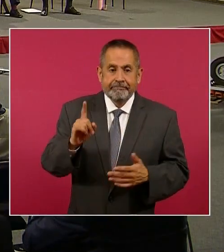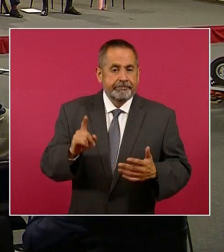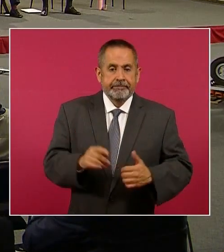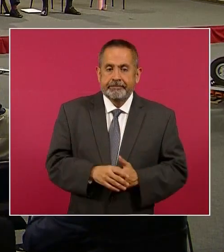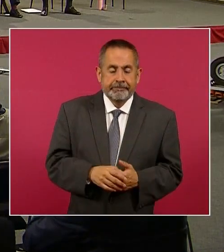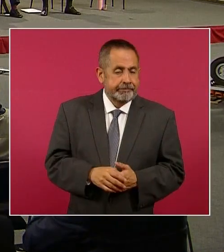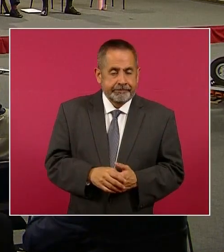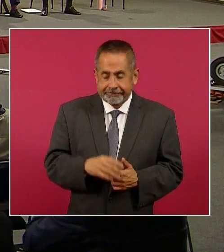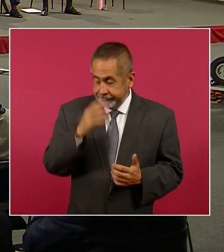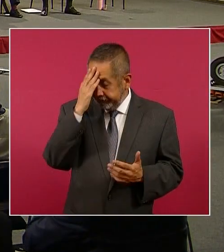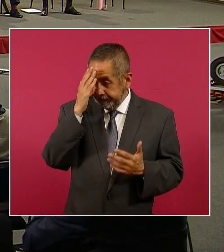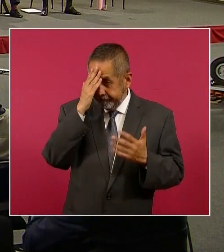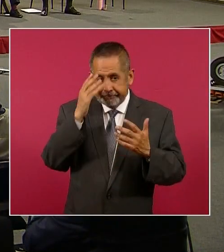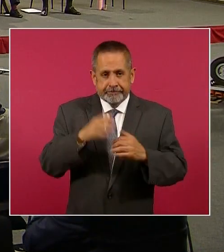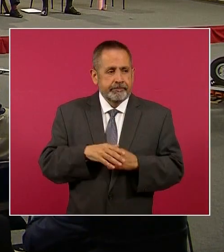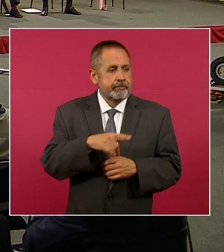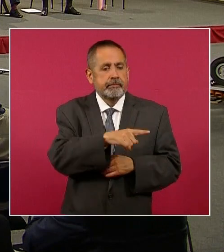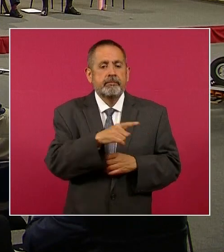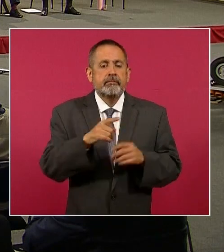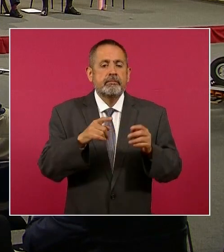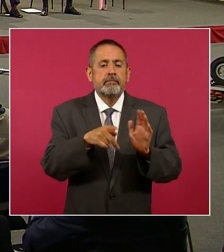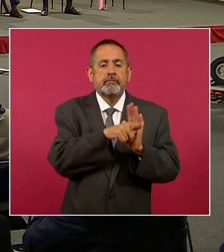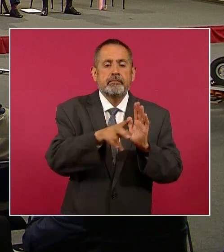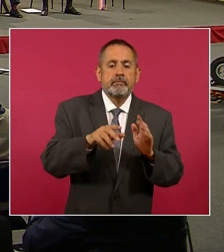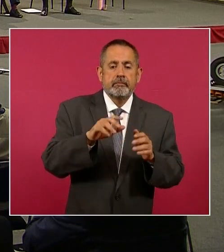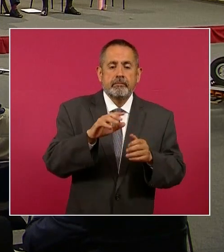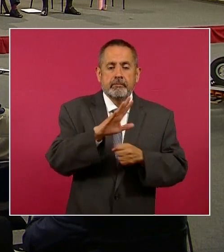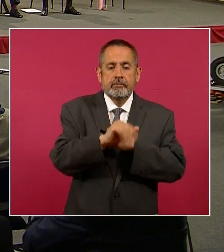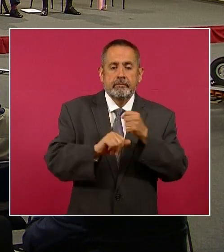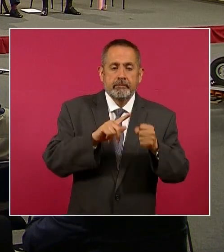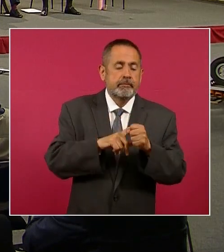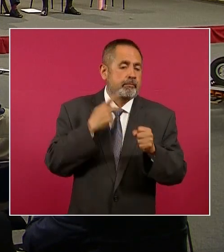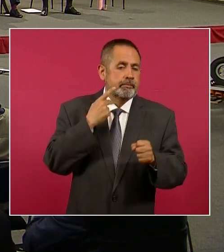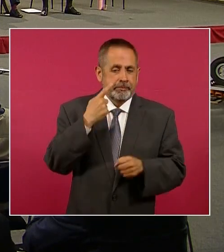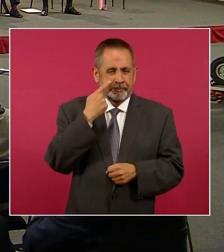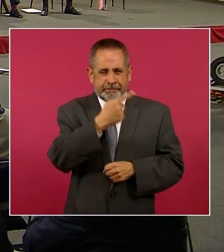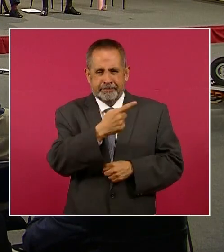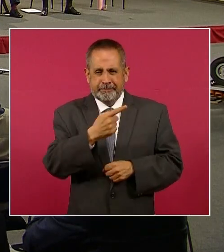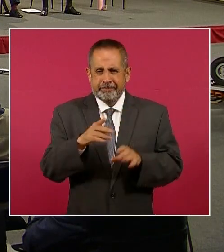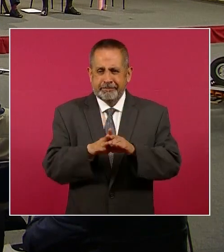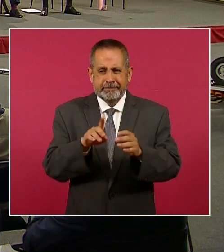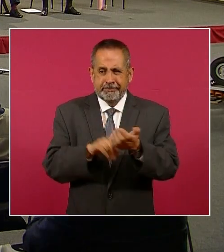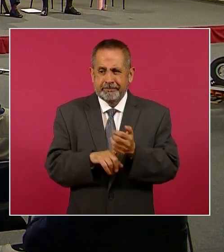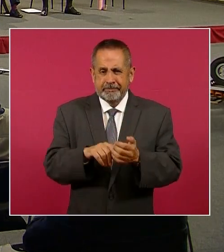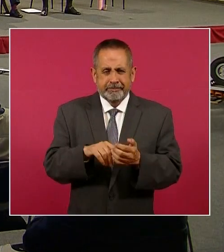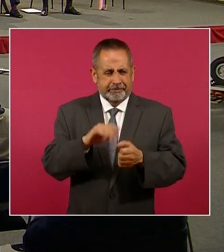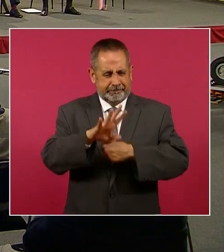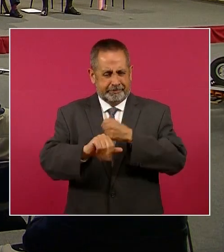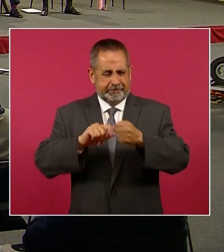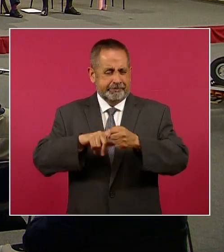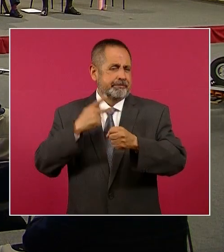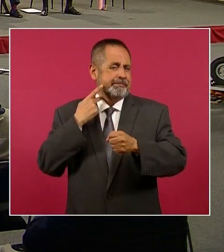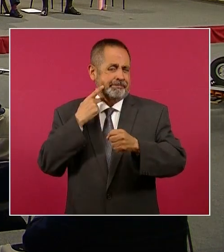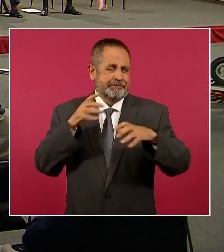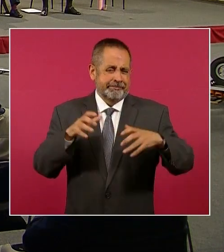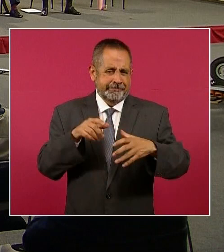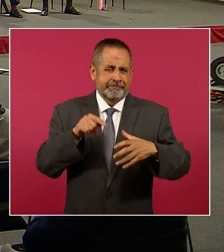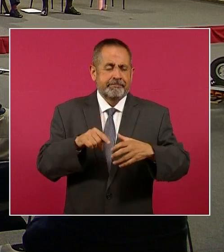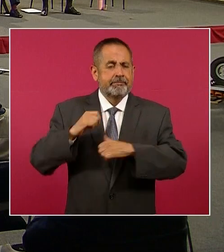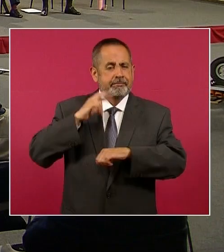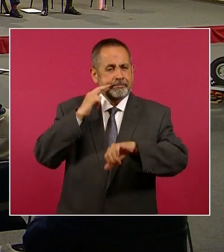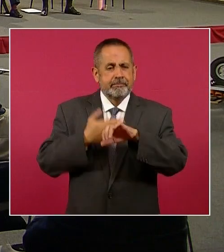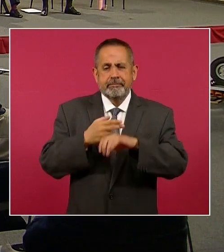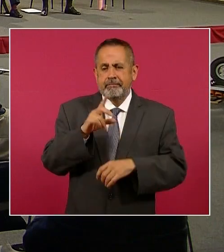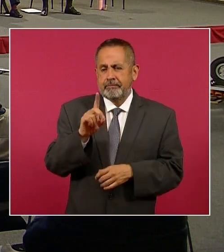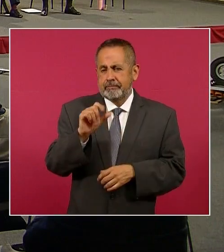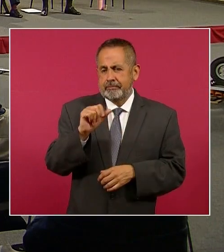El colmo, como dijimos, fue Animal Político. Miren lo que hizo. Este periódico Animal Político, dirigido por Daniel